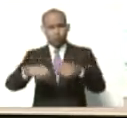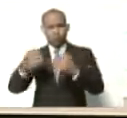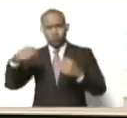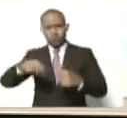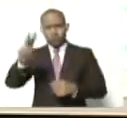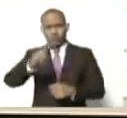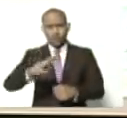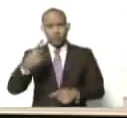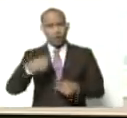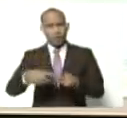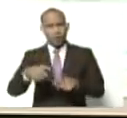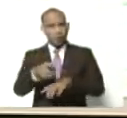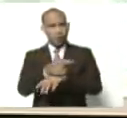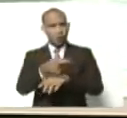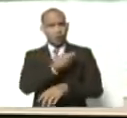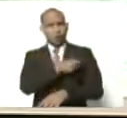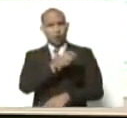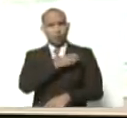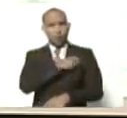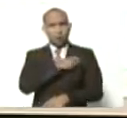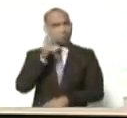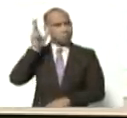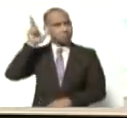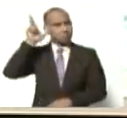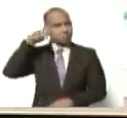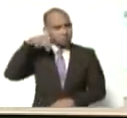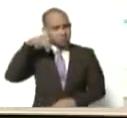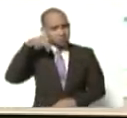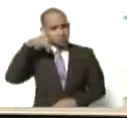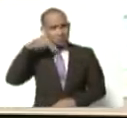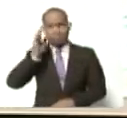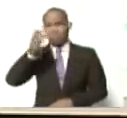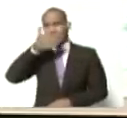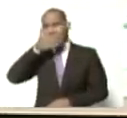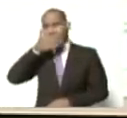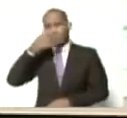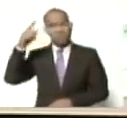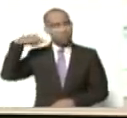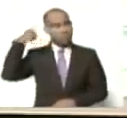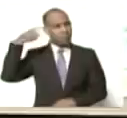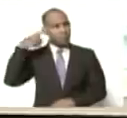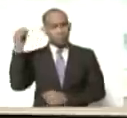gobierno español se hace el sordo, el mudo y el loco.